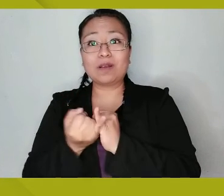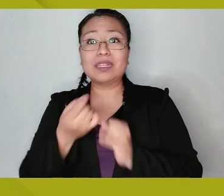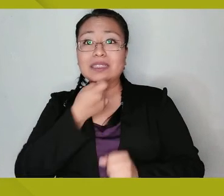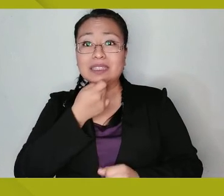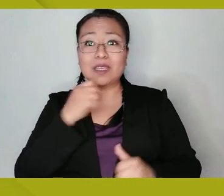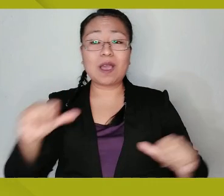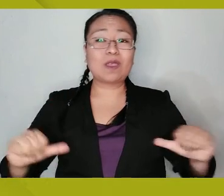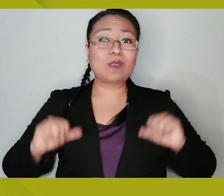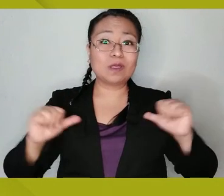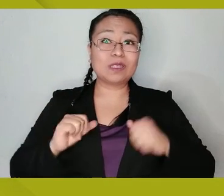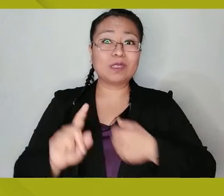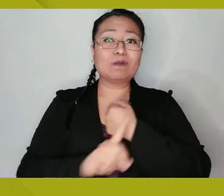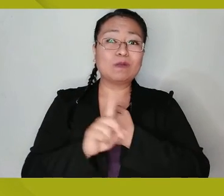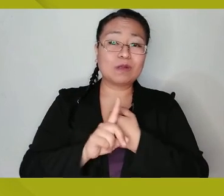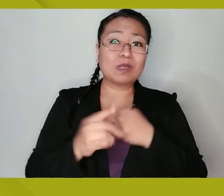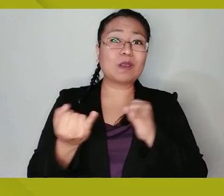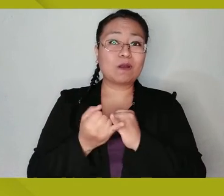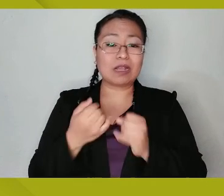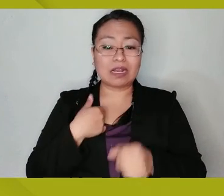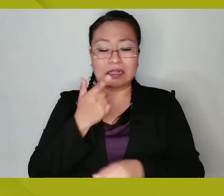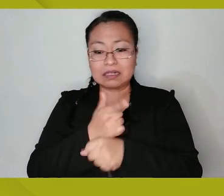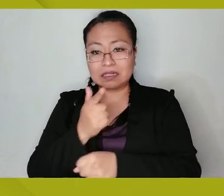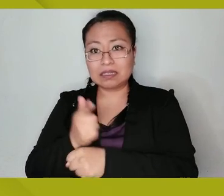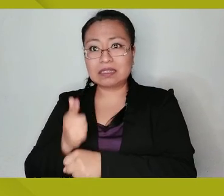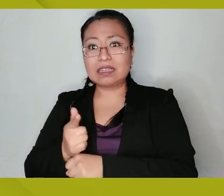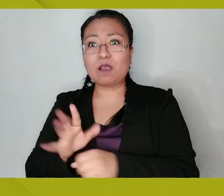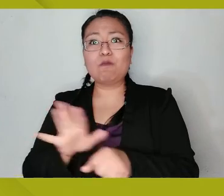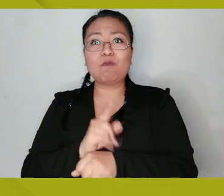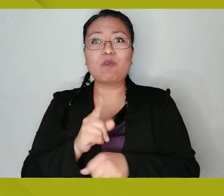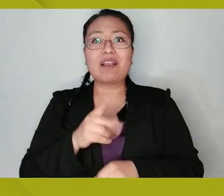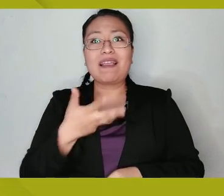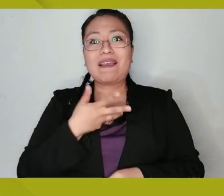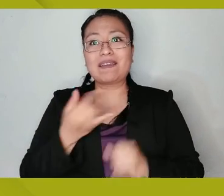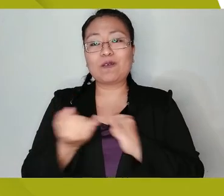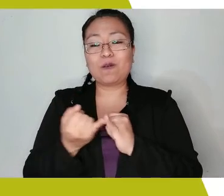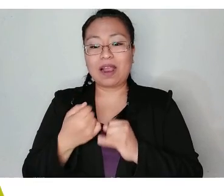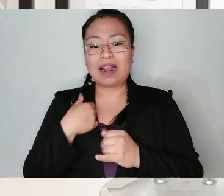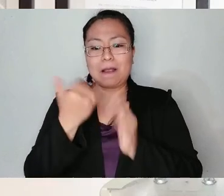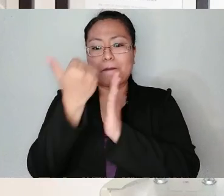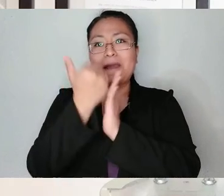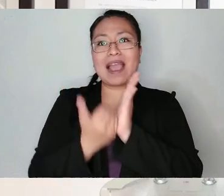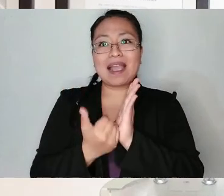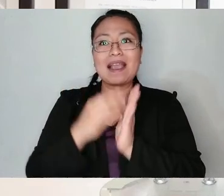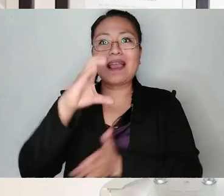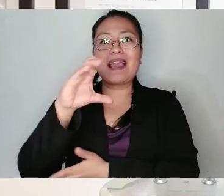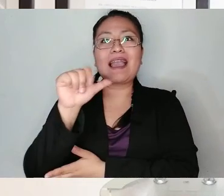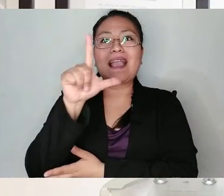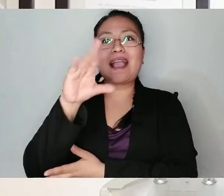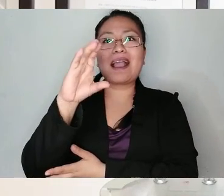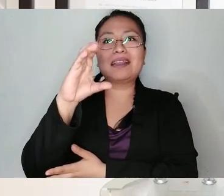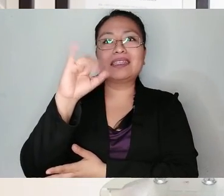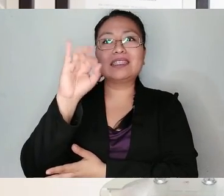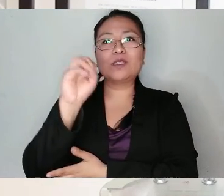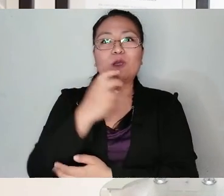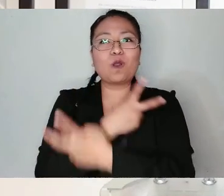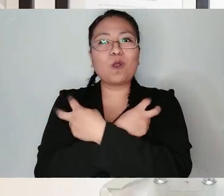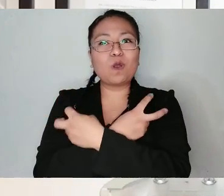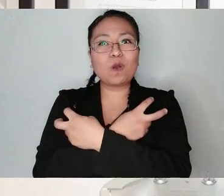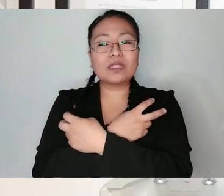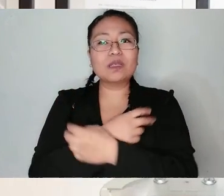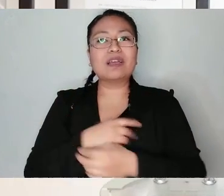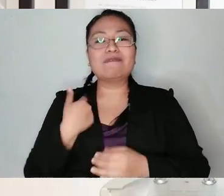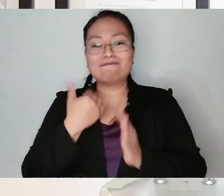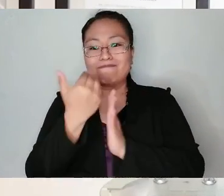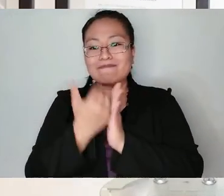adolescentes, ya que tiene que ver con la disminución en la absorción de calcio. Sabemos que la diabetes está